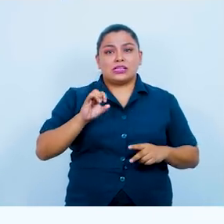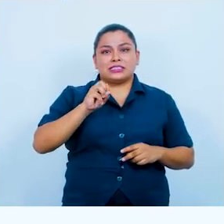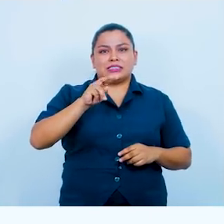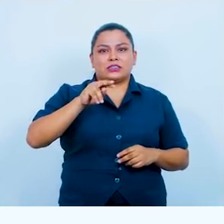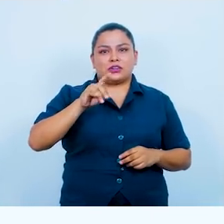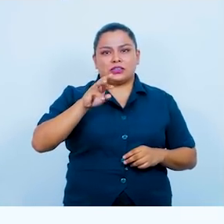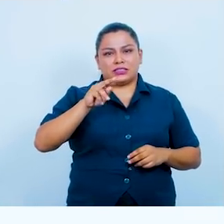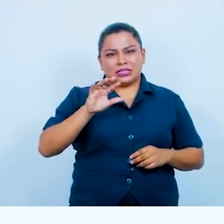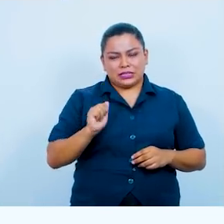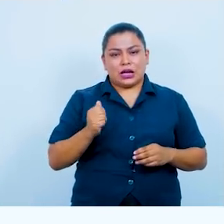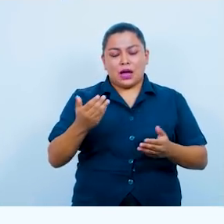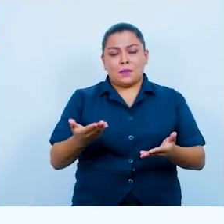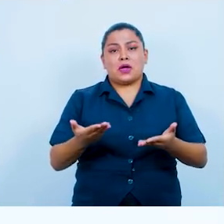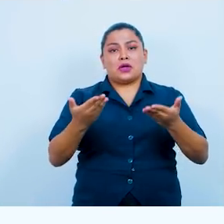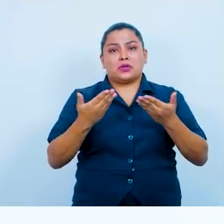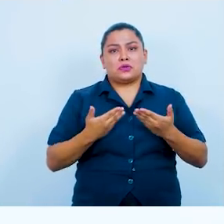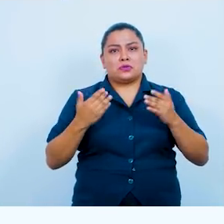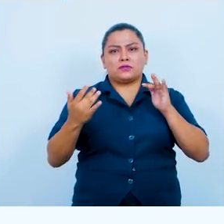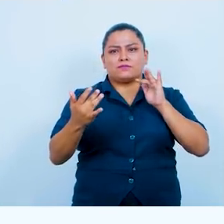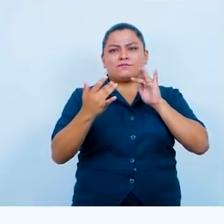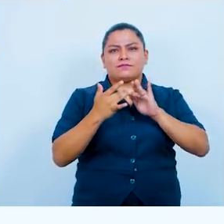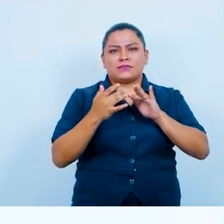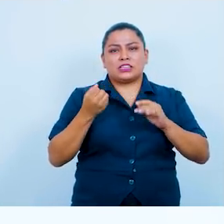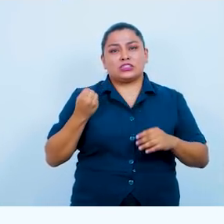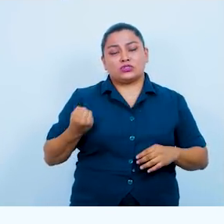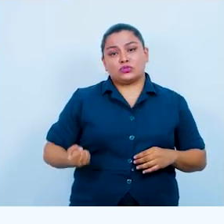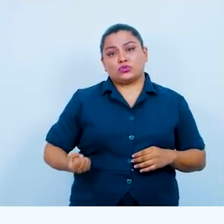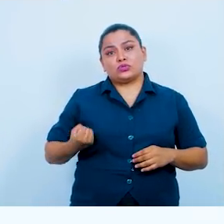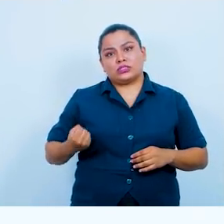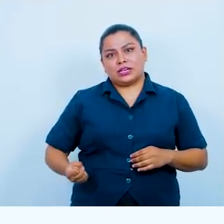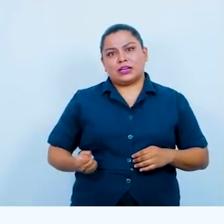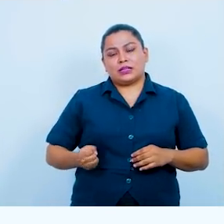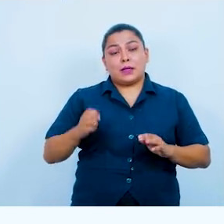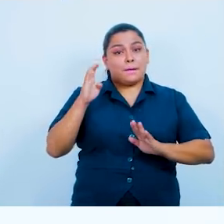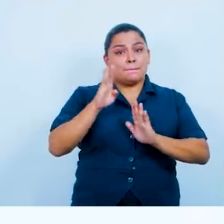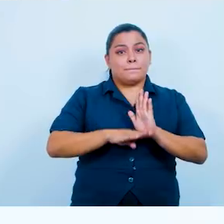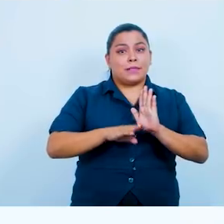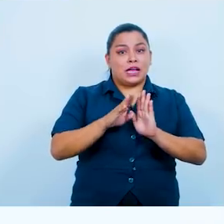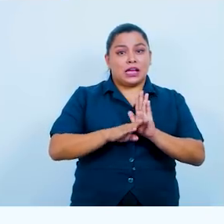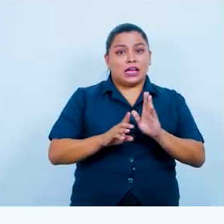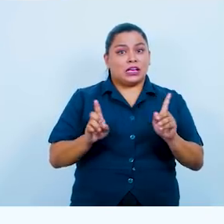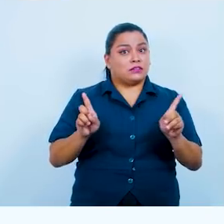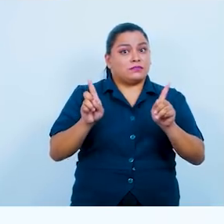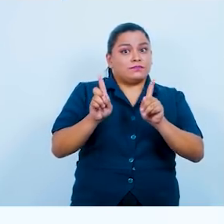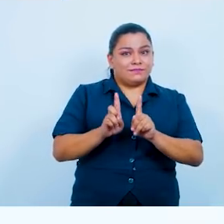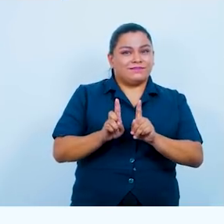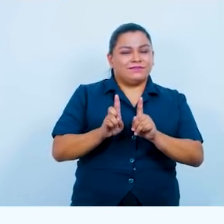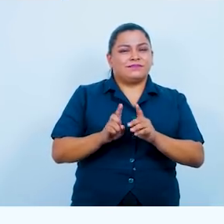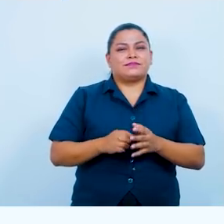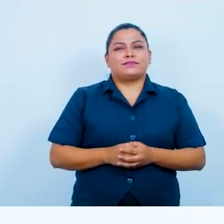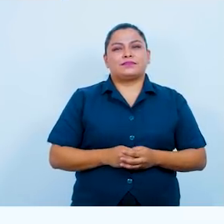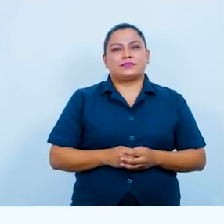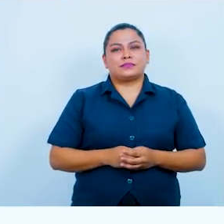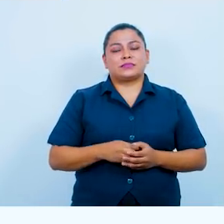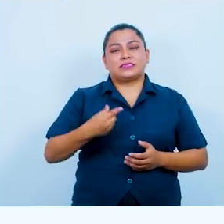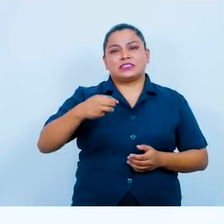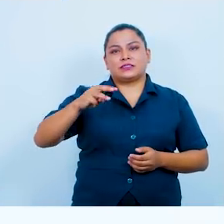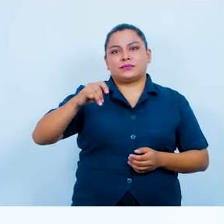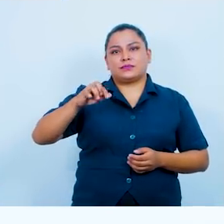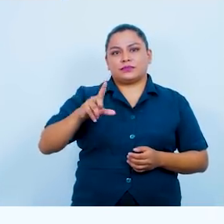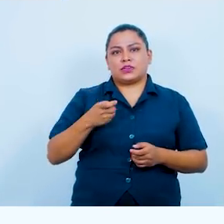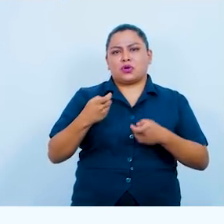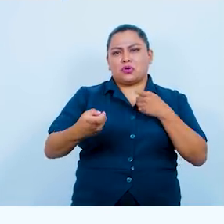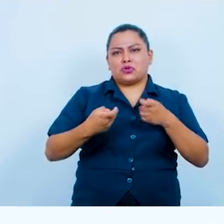sincrónicas, ayudándonos a contactar con nuestro estudiantado y a reducir las distancias. Gmail es el gestor de